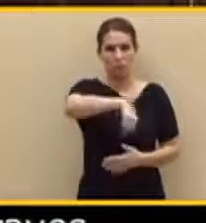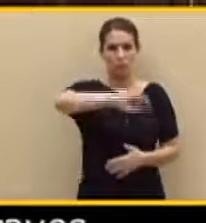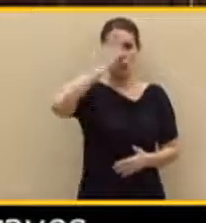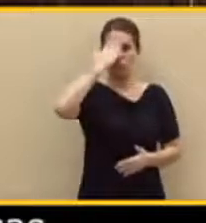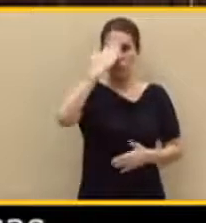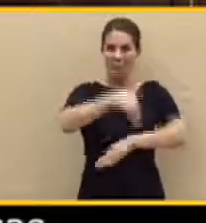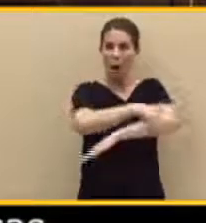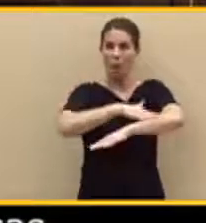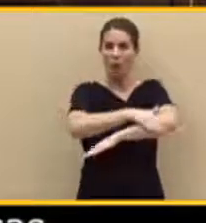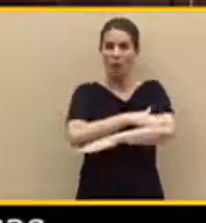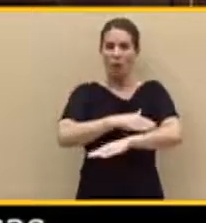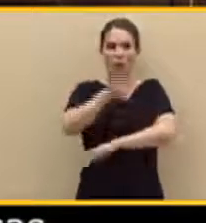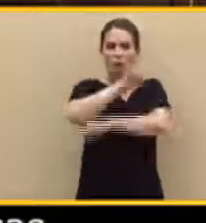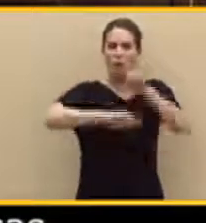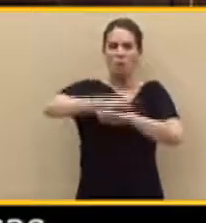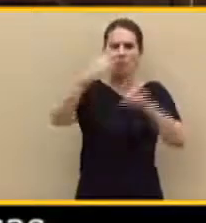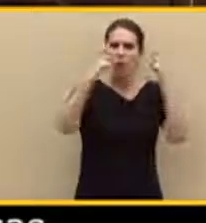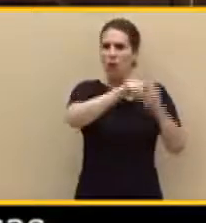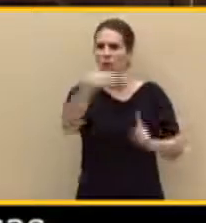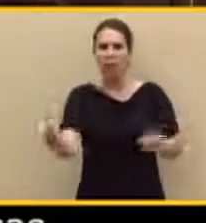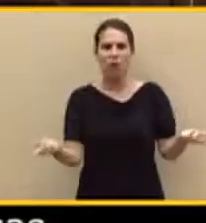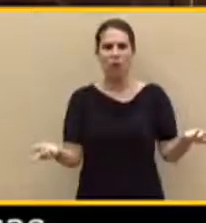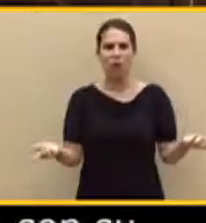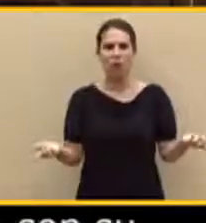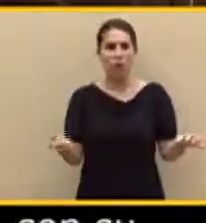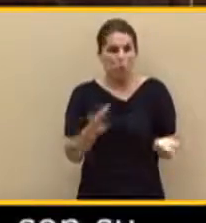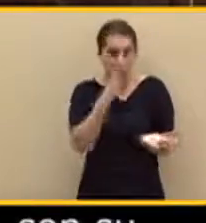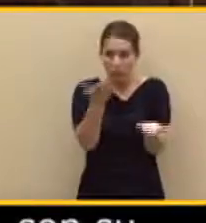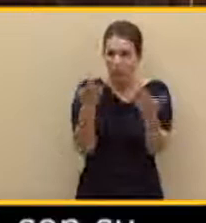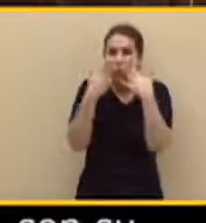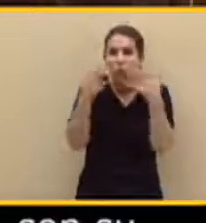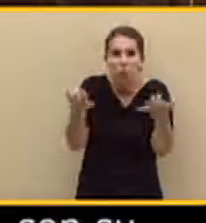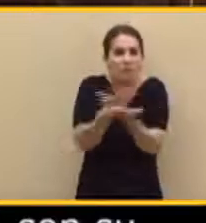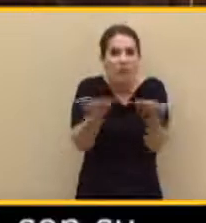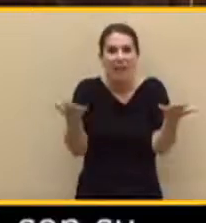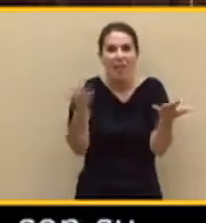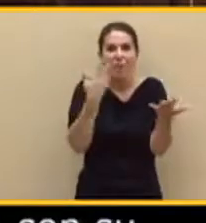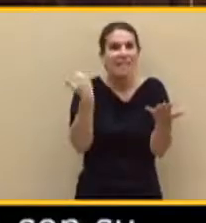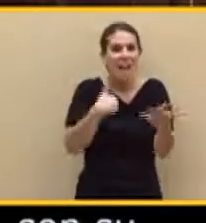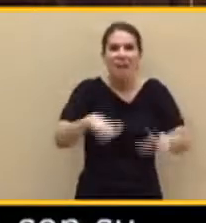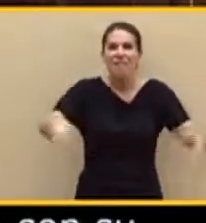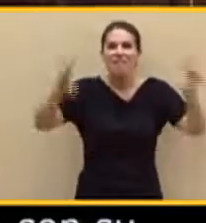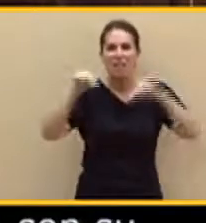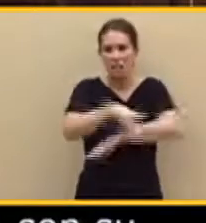principal problema. Solo por esto, señorías, es evidente que hay que sacarlos ya del Ejecutivo, señorías.